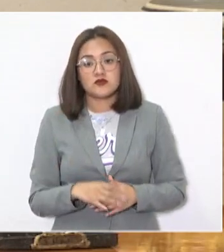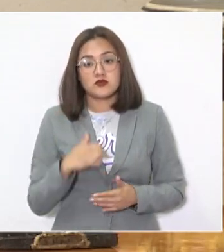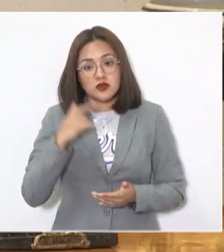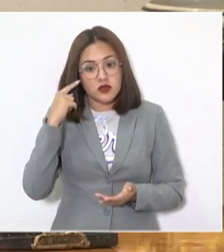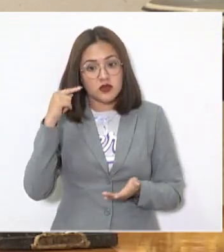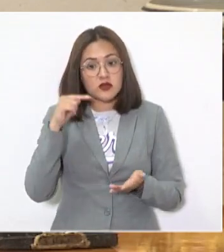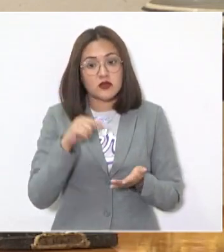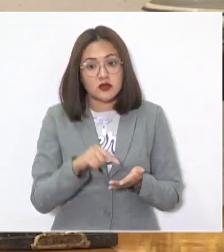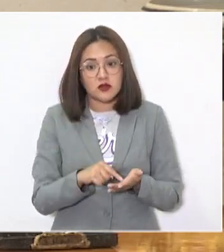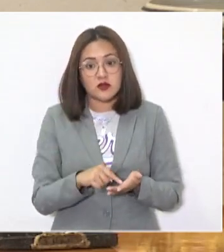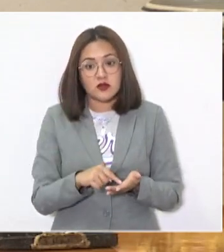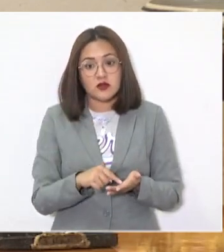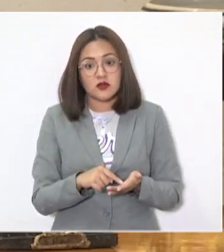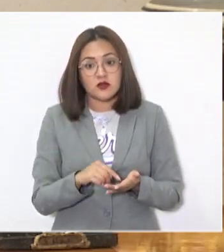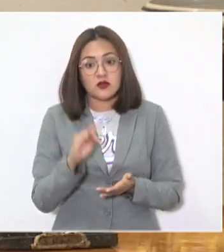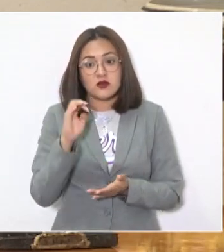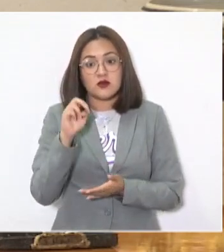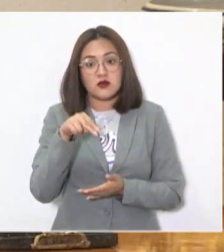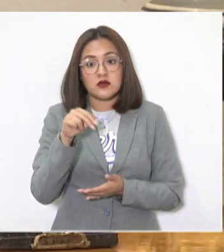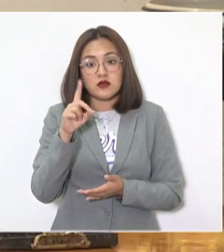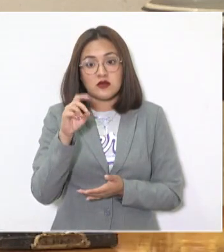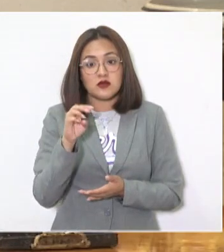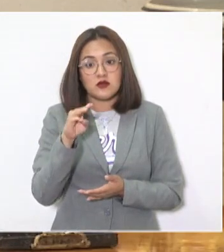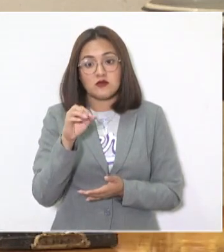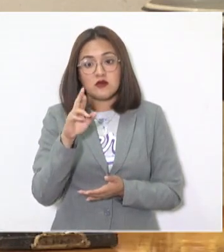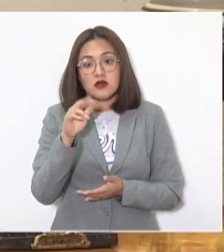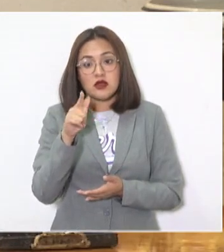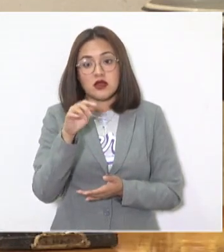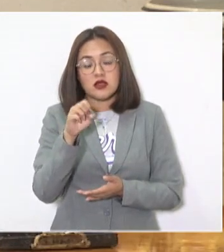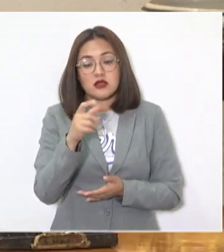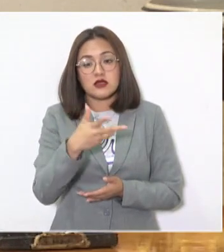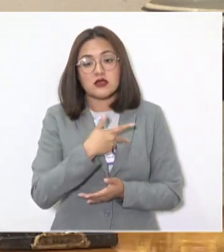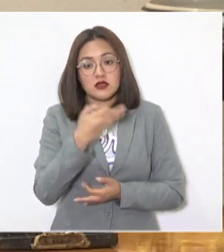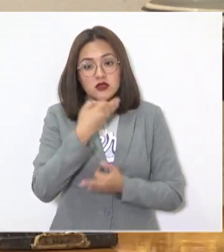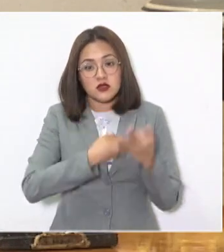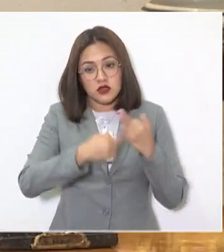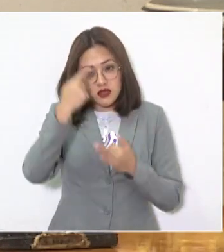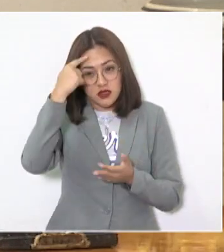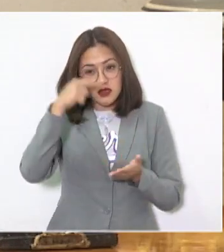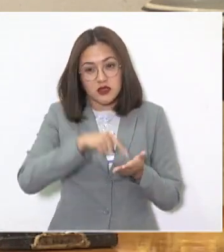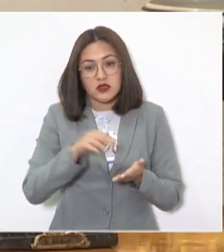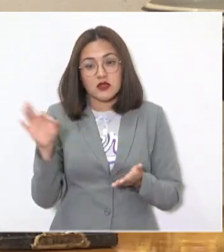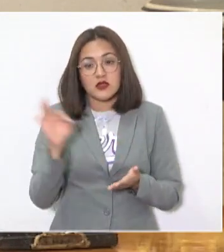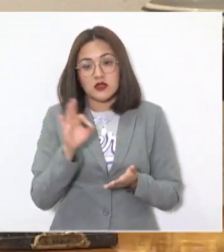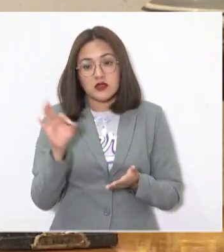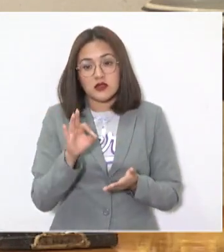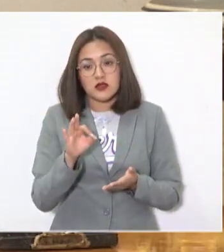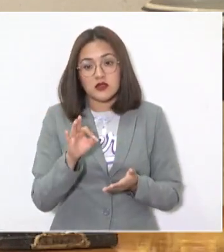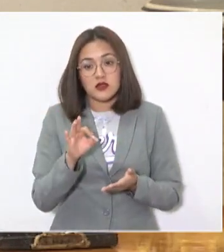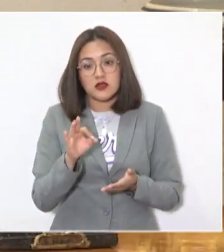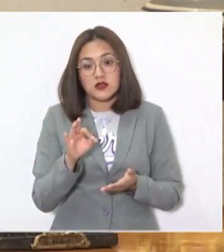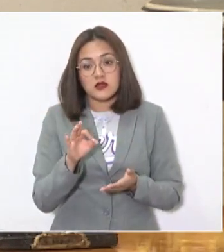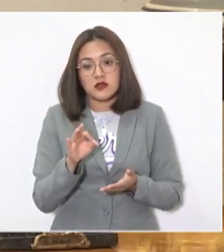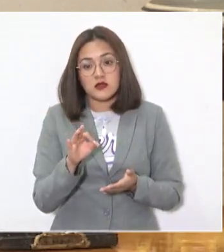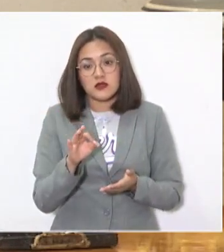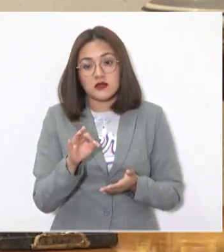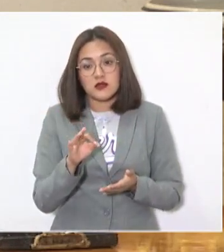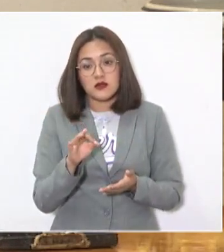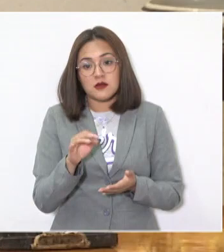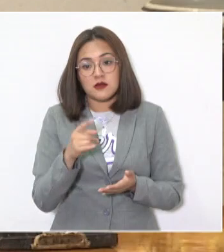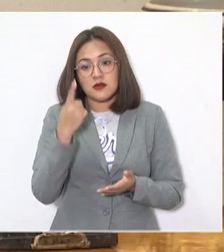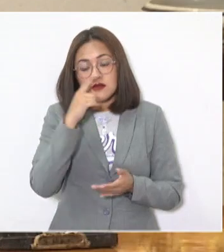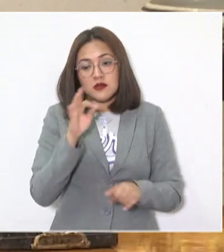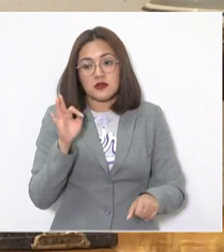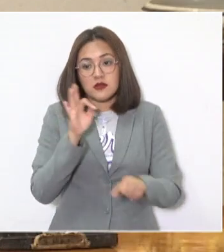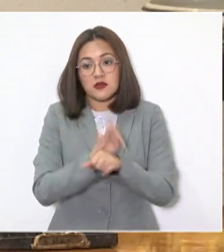su dirigente, Fernando Morales, tiene toda la habilidad política para